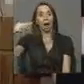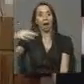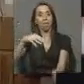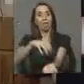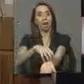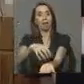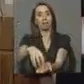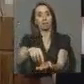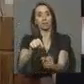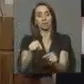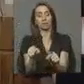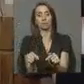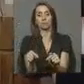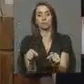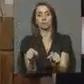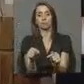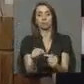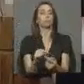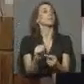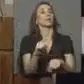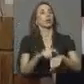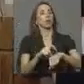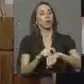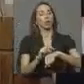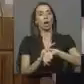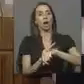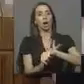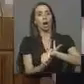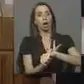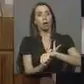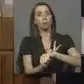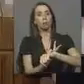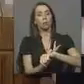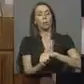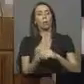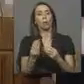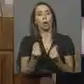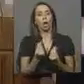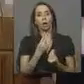esto termina afectando directamente la calidad de vida.